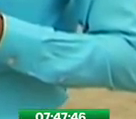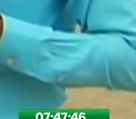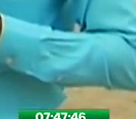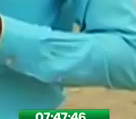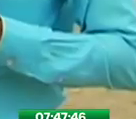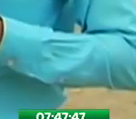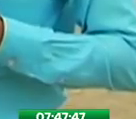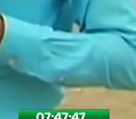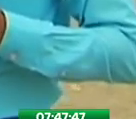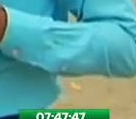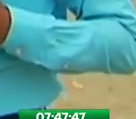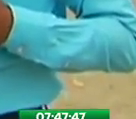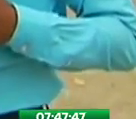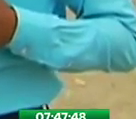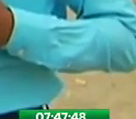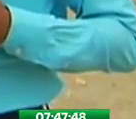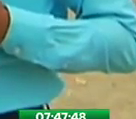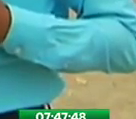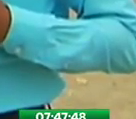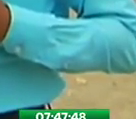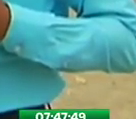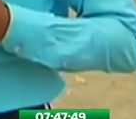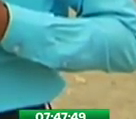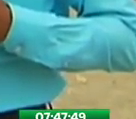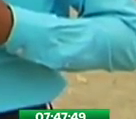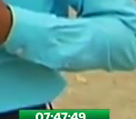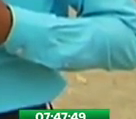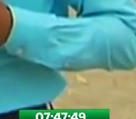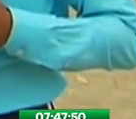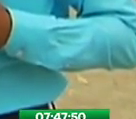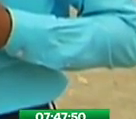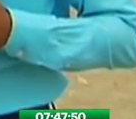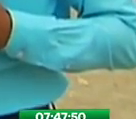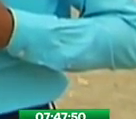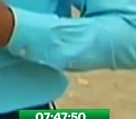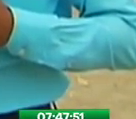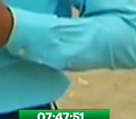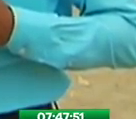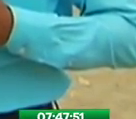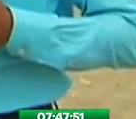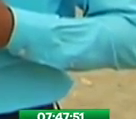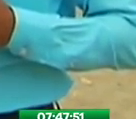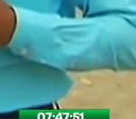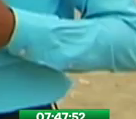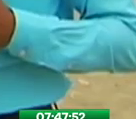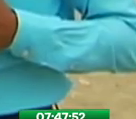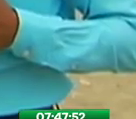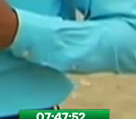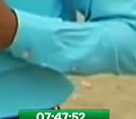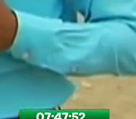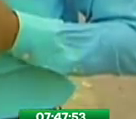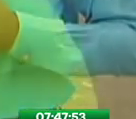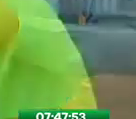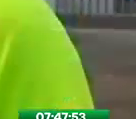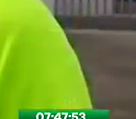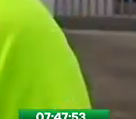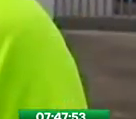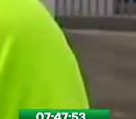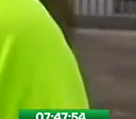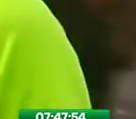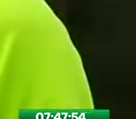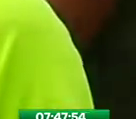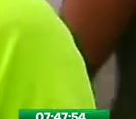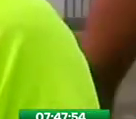escuela fiscal, y hasta el momento ningún agente policial se ha hecho presente. La respuesta... siempre la misma.